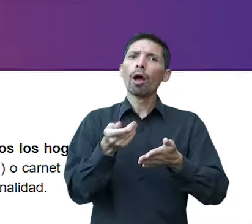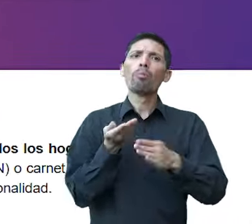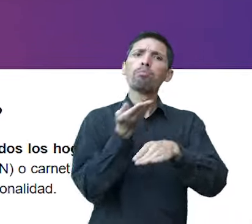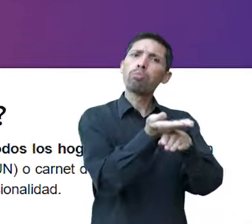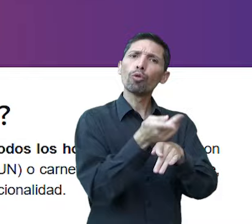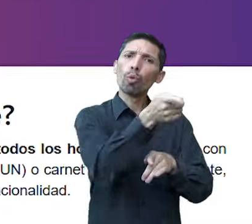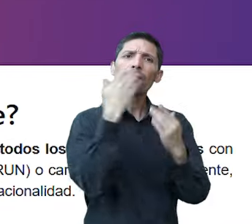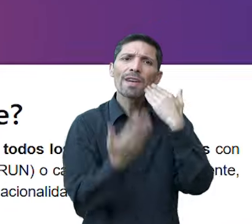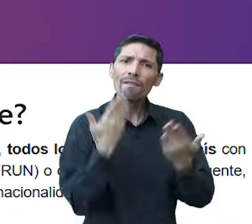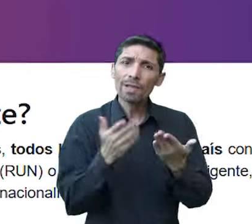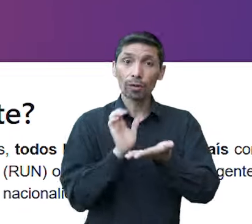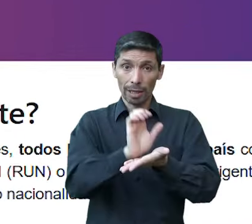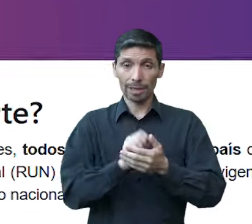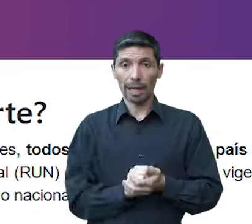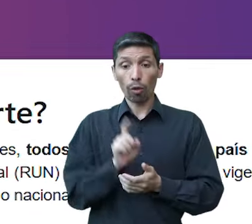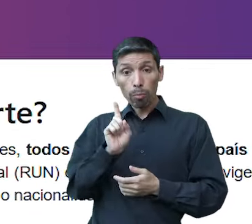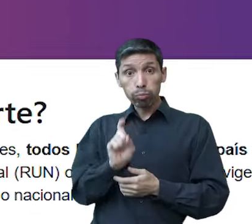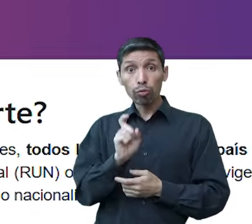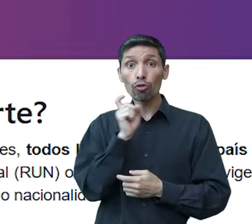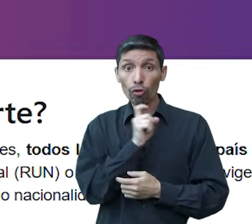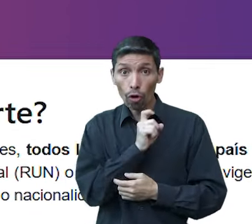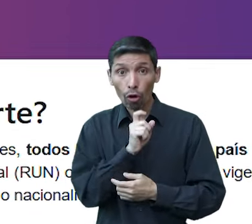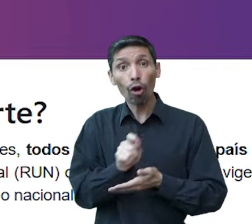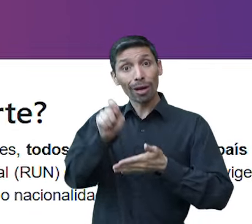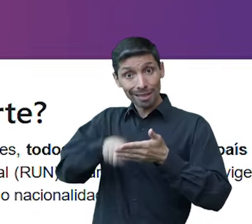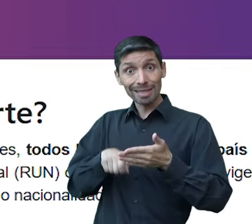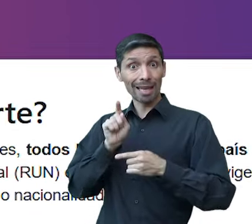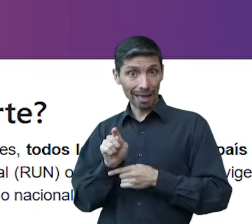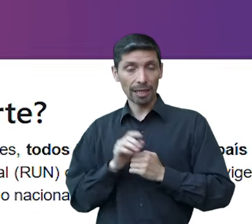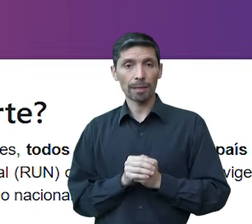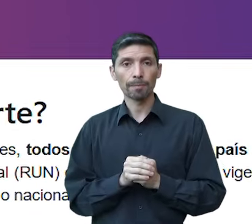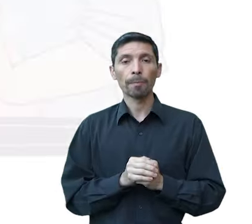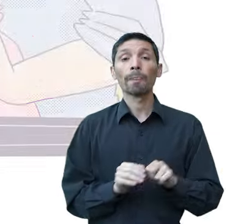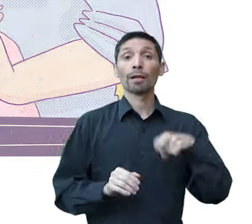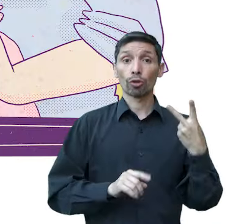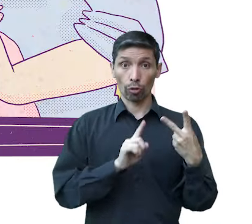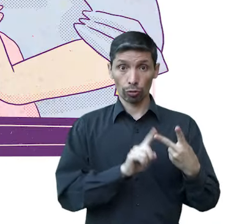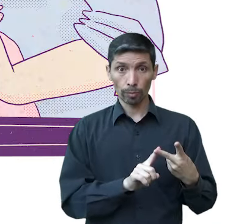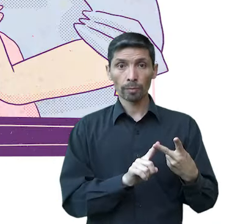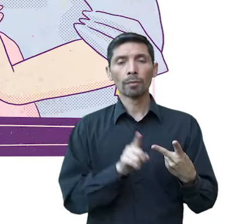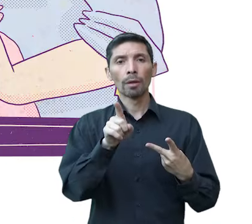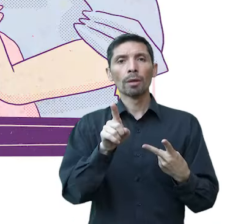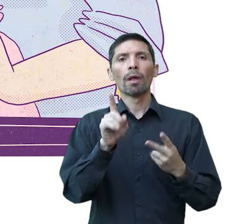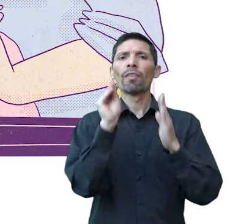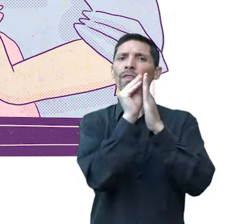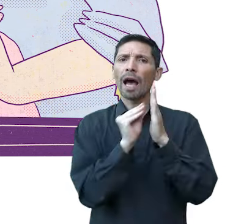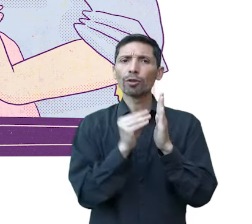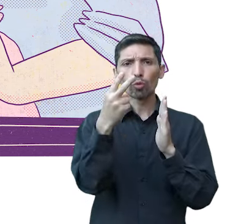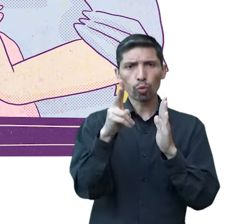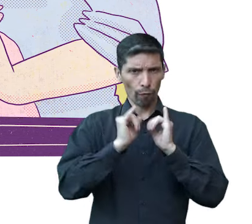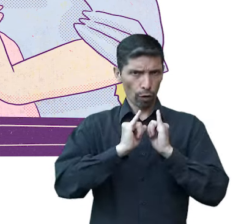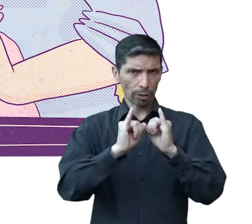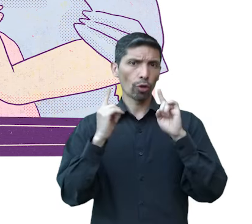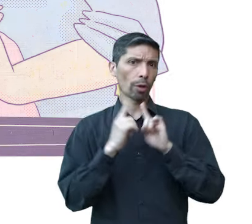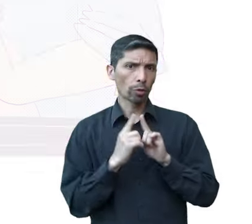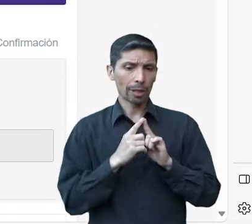postular a los beneficios del Estado. Selecciona el botón rojo Regístrate aquí. Paso número 2. Ingresa tus datos